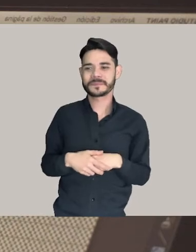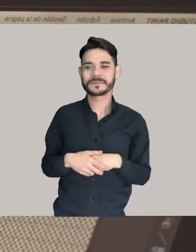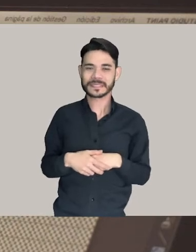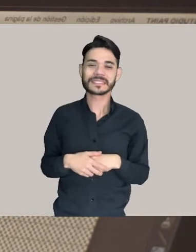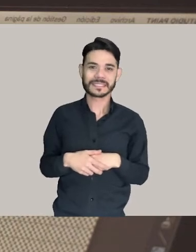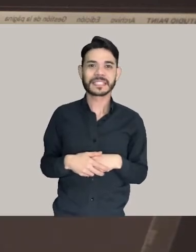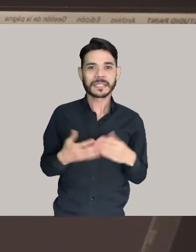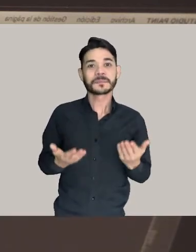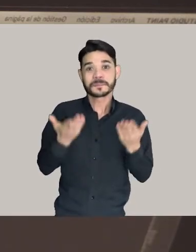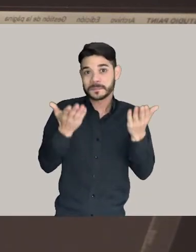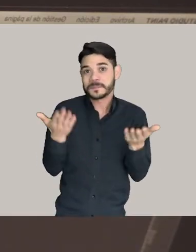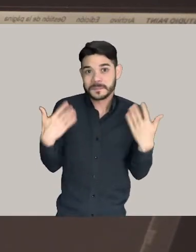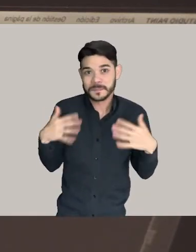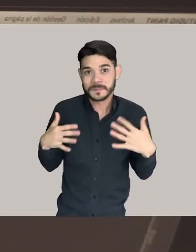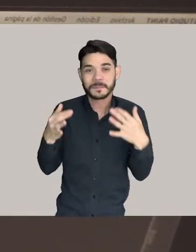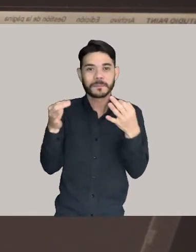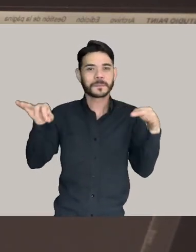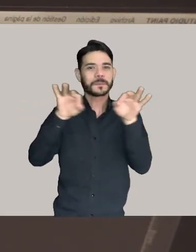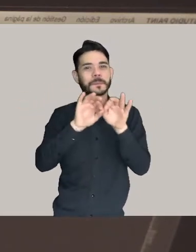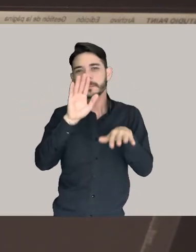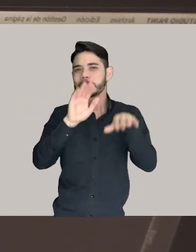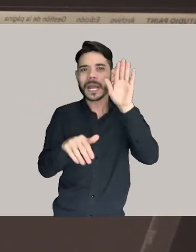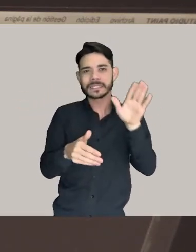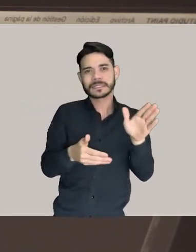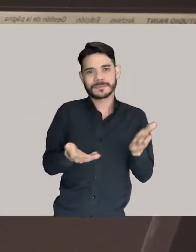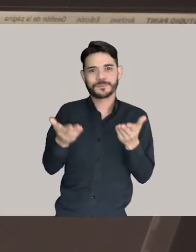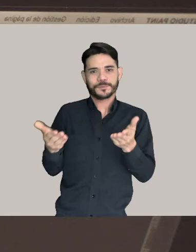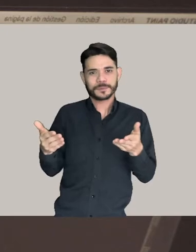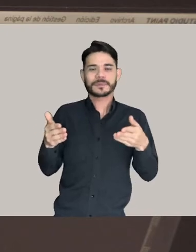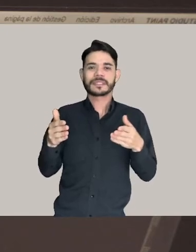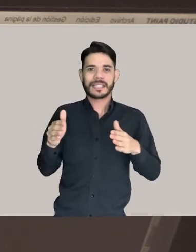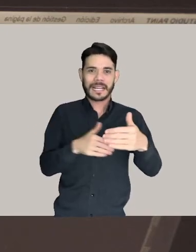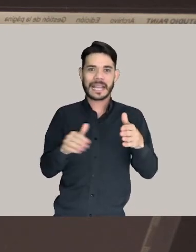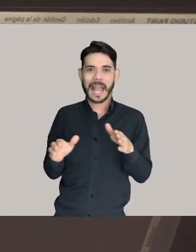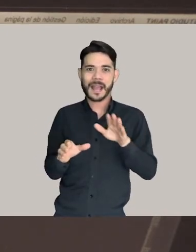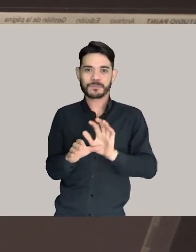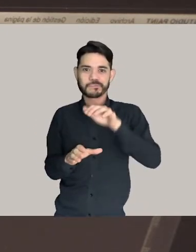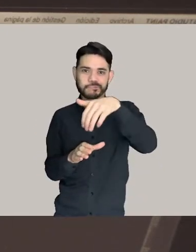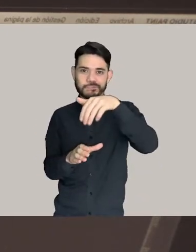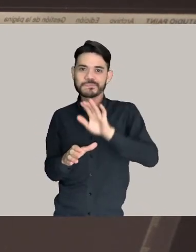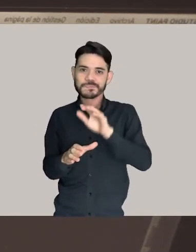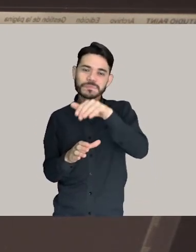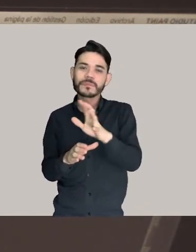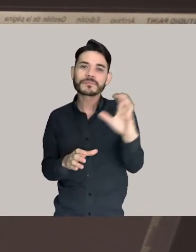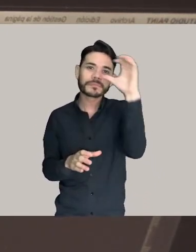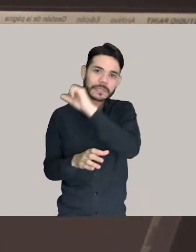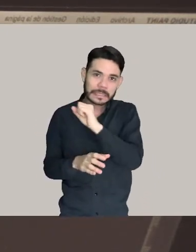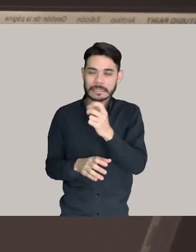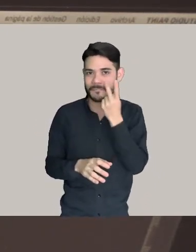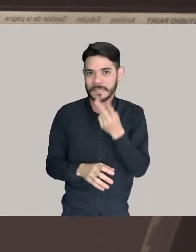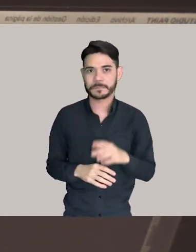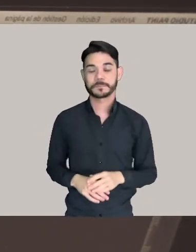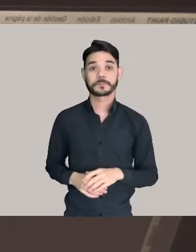le dio más relevancia en la carátula al secreto, para que se vea